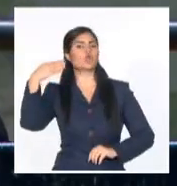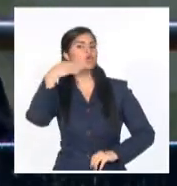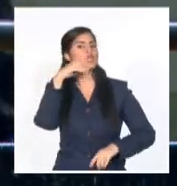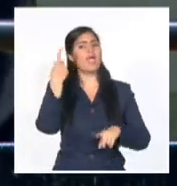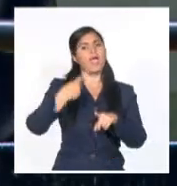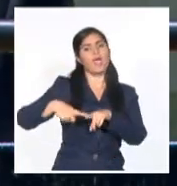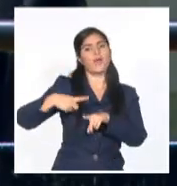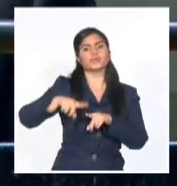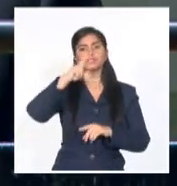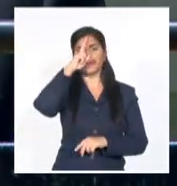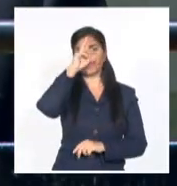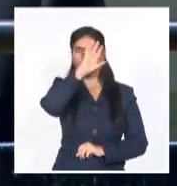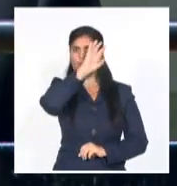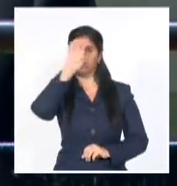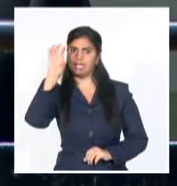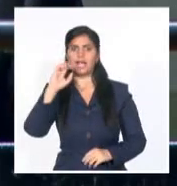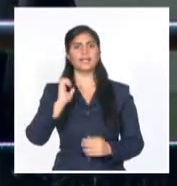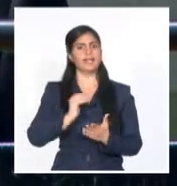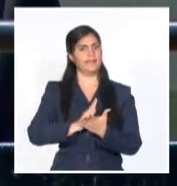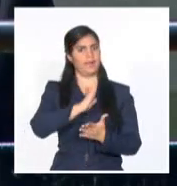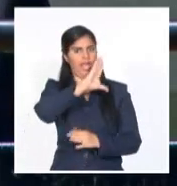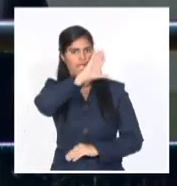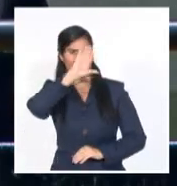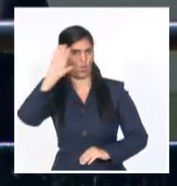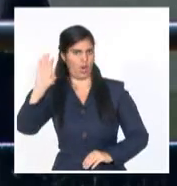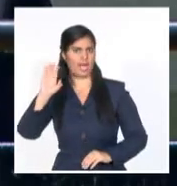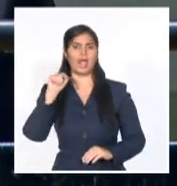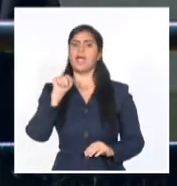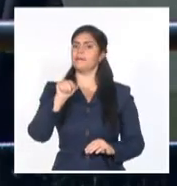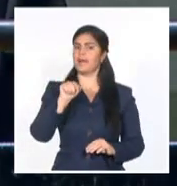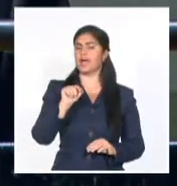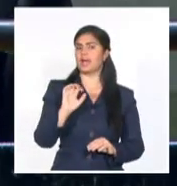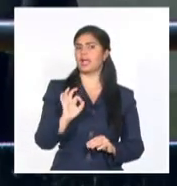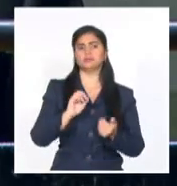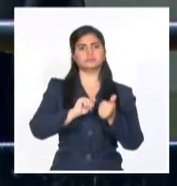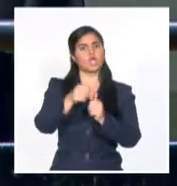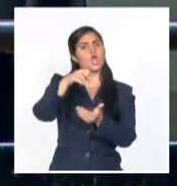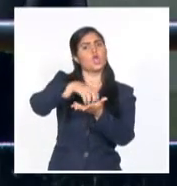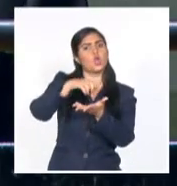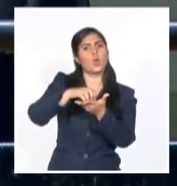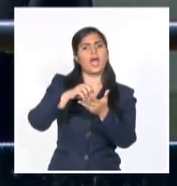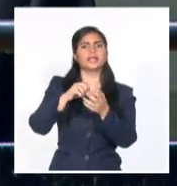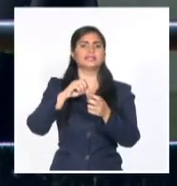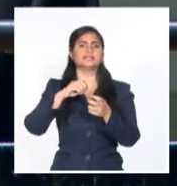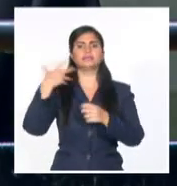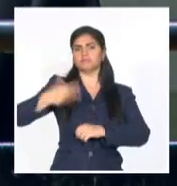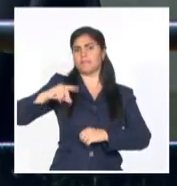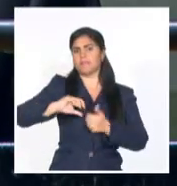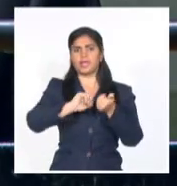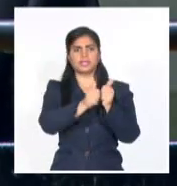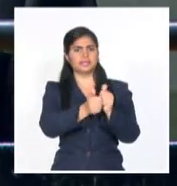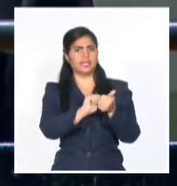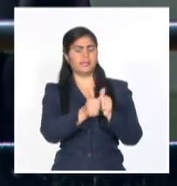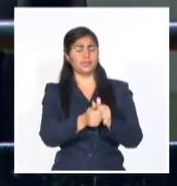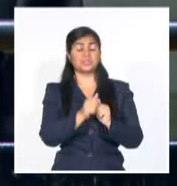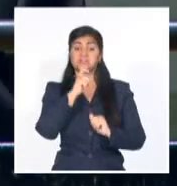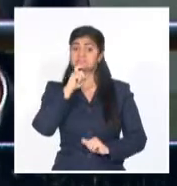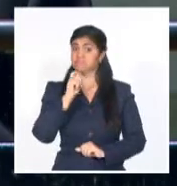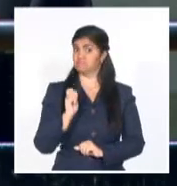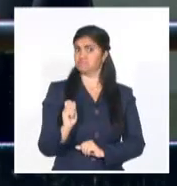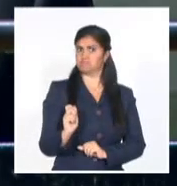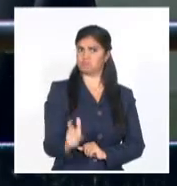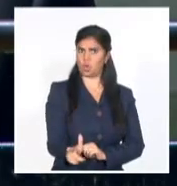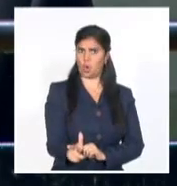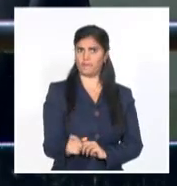dispositivos y fármacos idóneos de uso final que nuestro país se ve obligado a gestionar